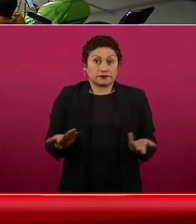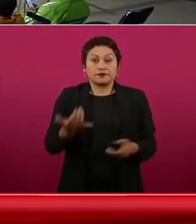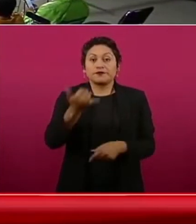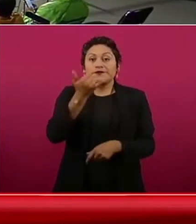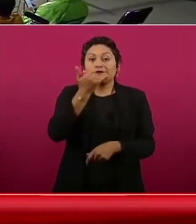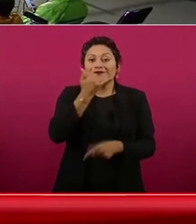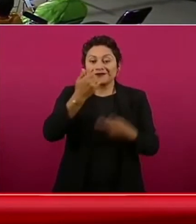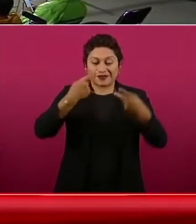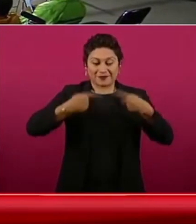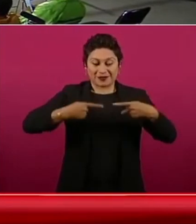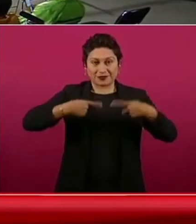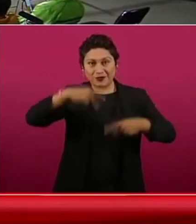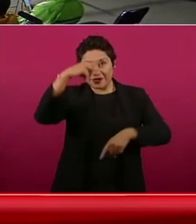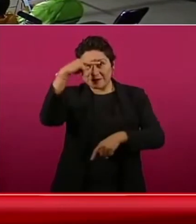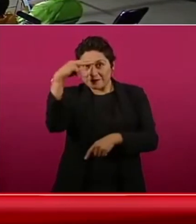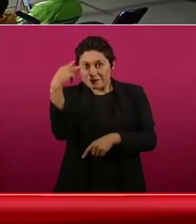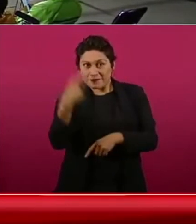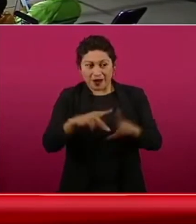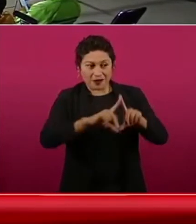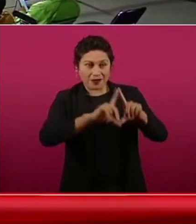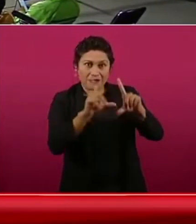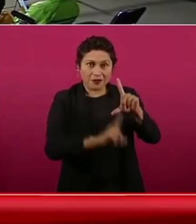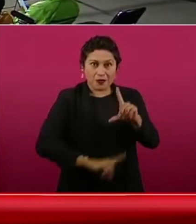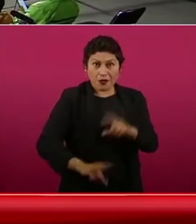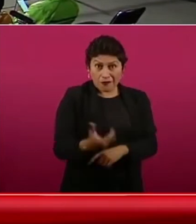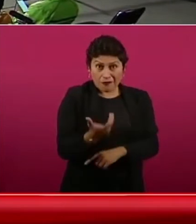flojo, nuestro pueblo es trabajador.